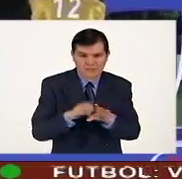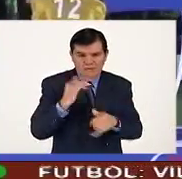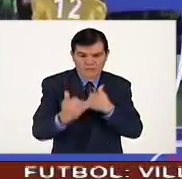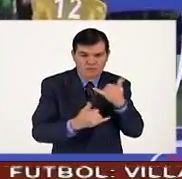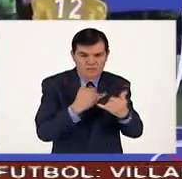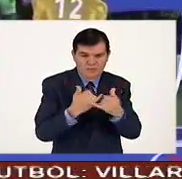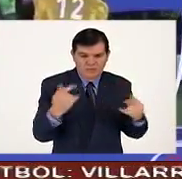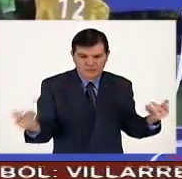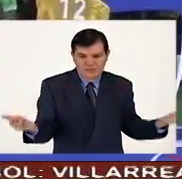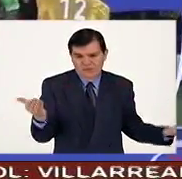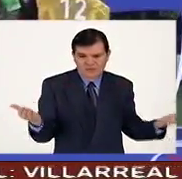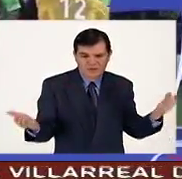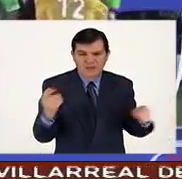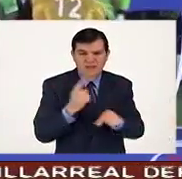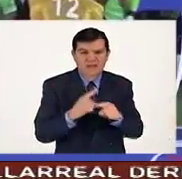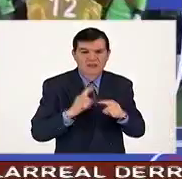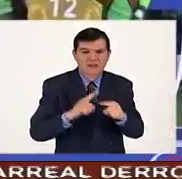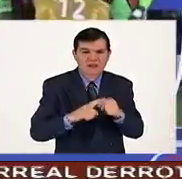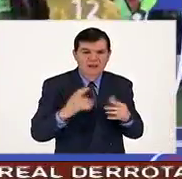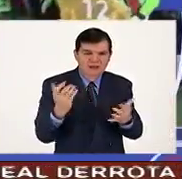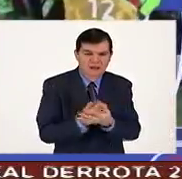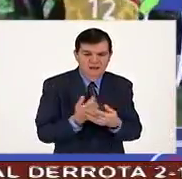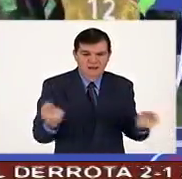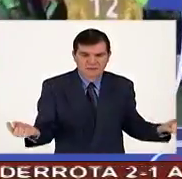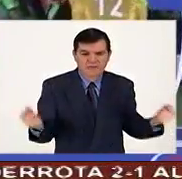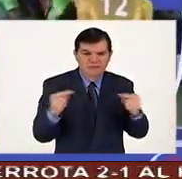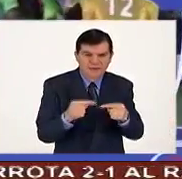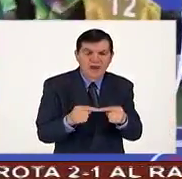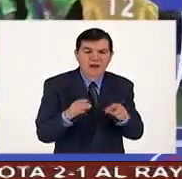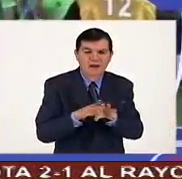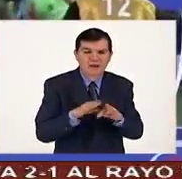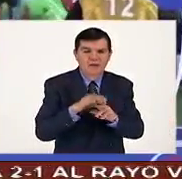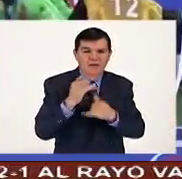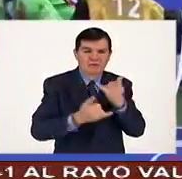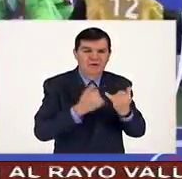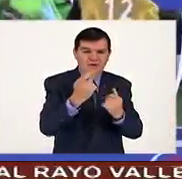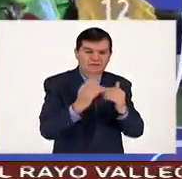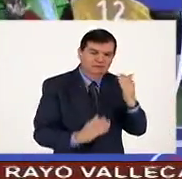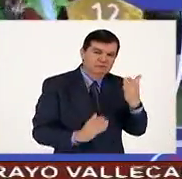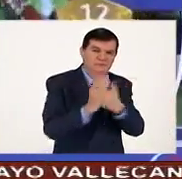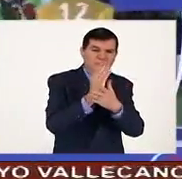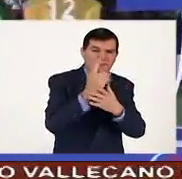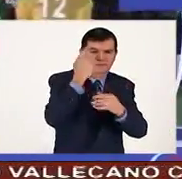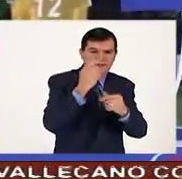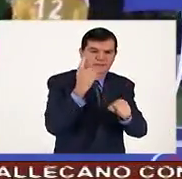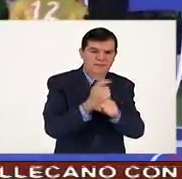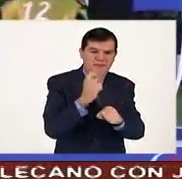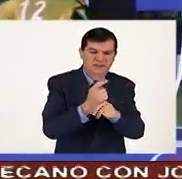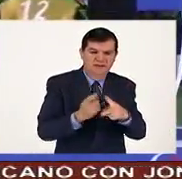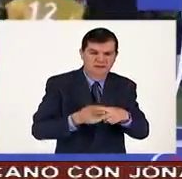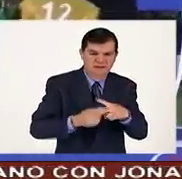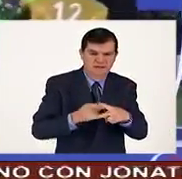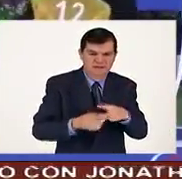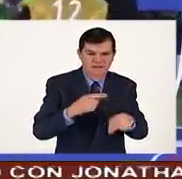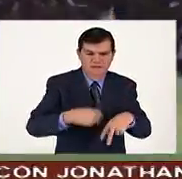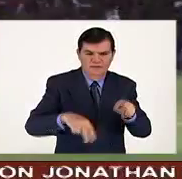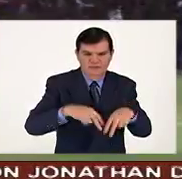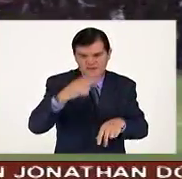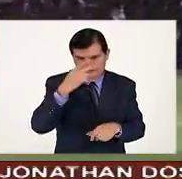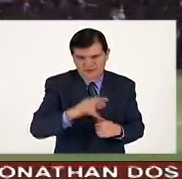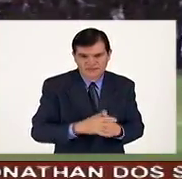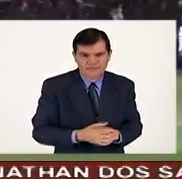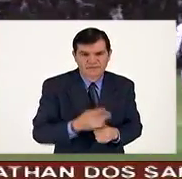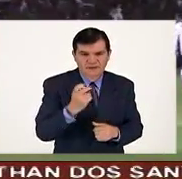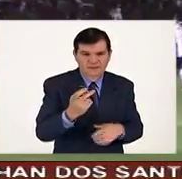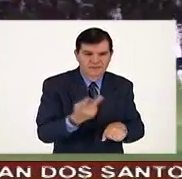partido que defina al ganador en ida y vuelta, y ahí será ese el que suba a la división, a la primera división del fútbol mexicano.